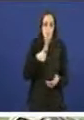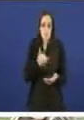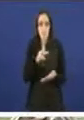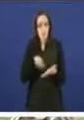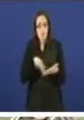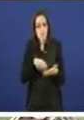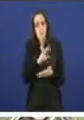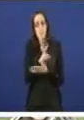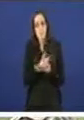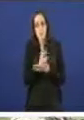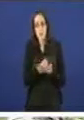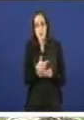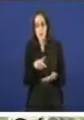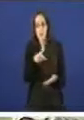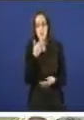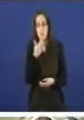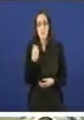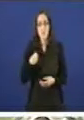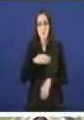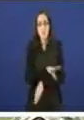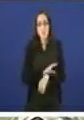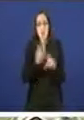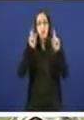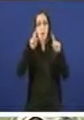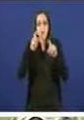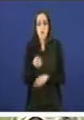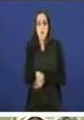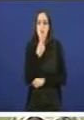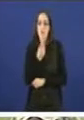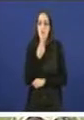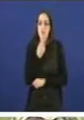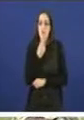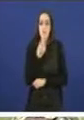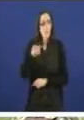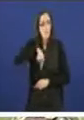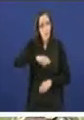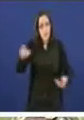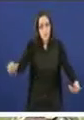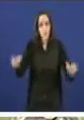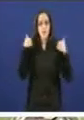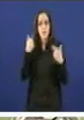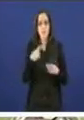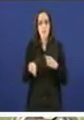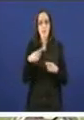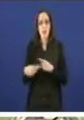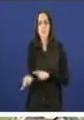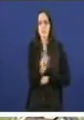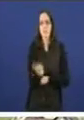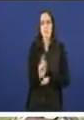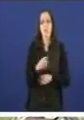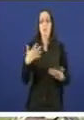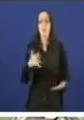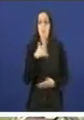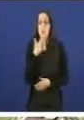na cal dende a Consellería de Educación afírmase que non son responsables destas actividades e que, polo tanto, non